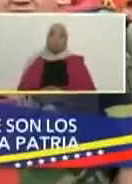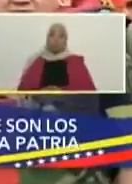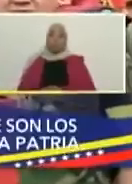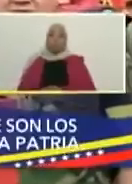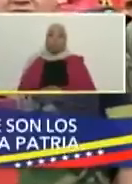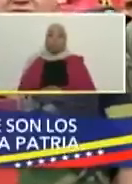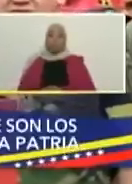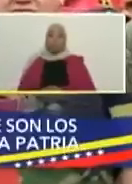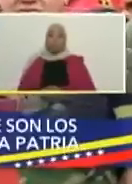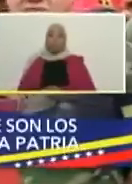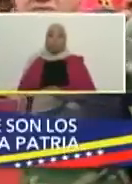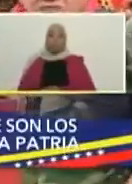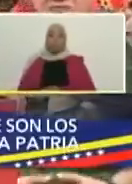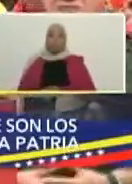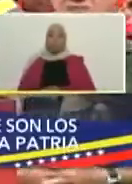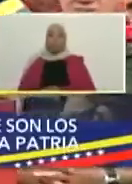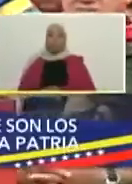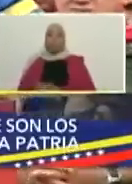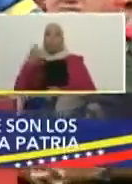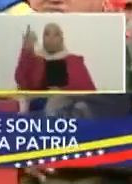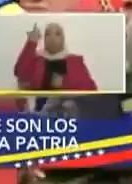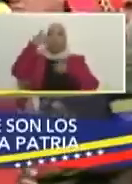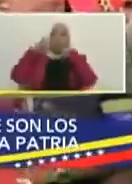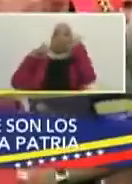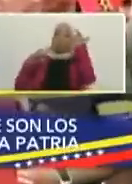Al pasar de los años, el comandante Chávez